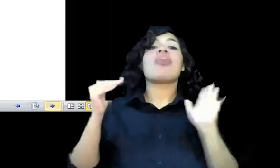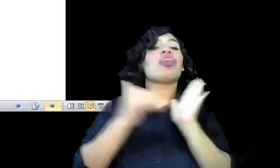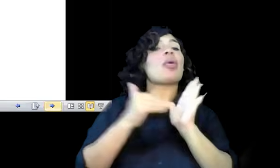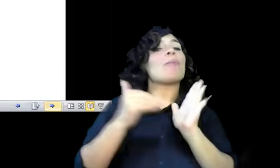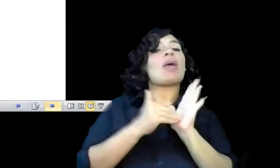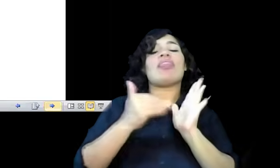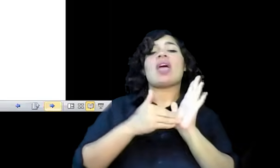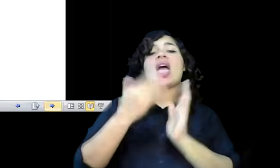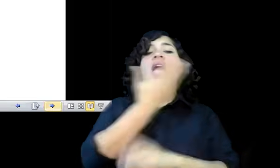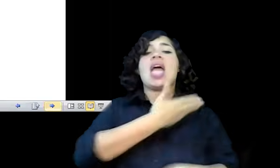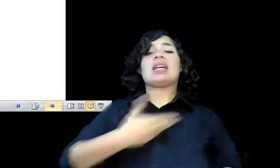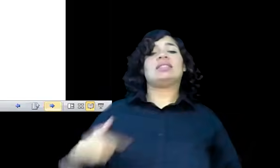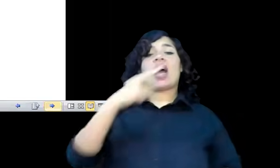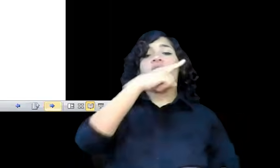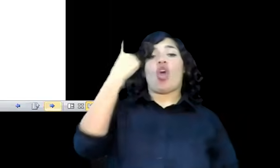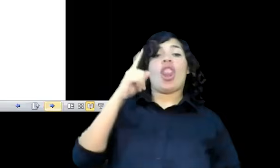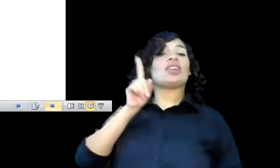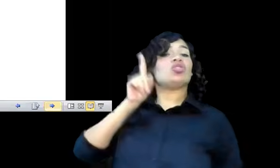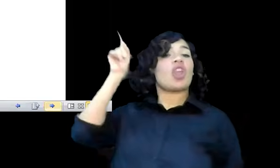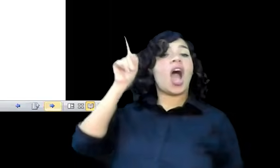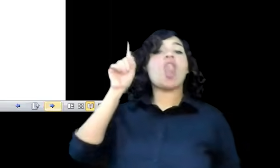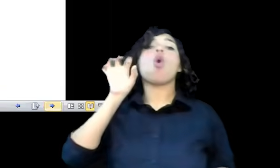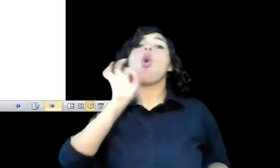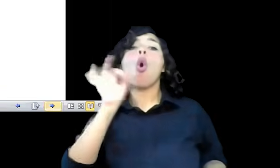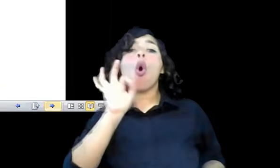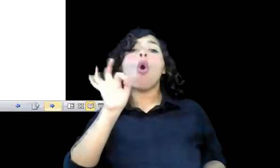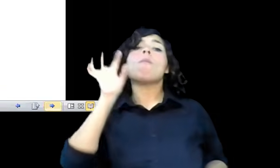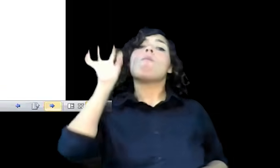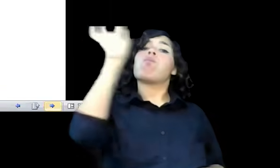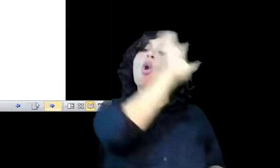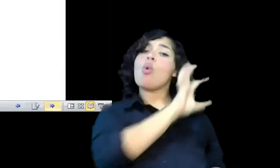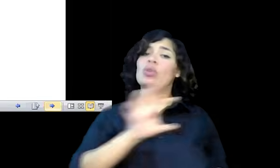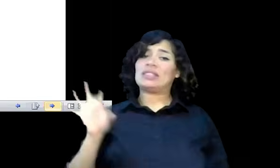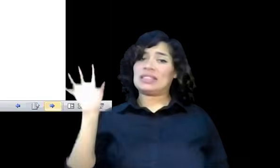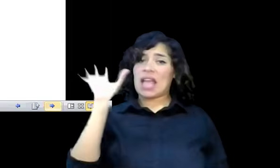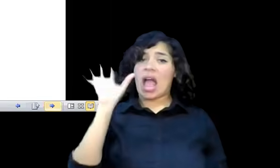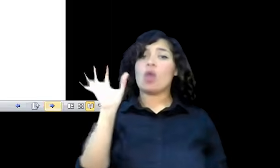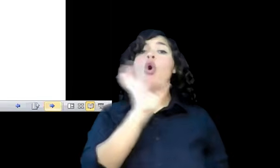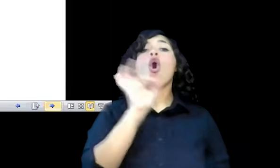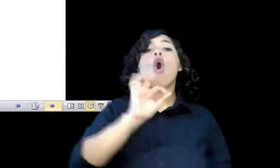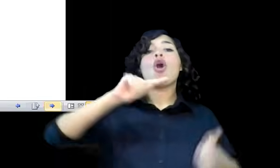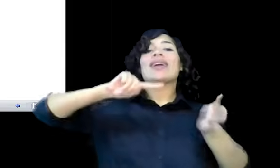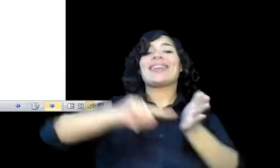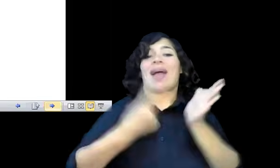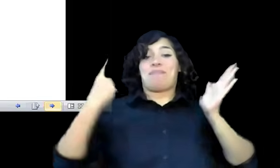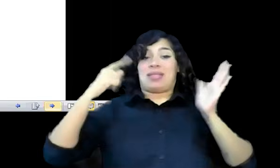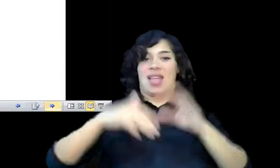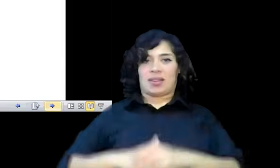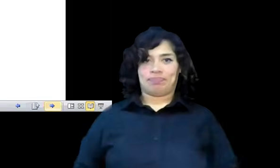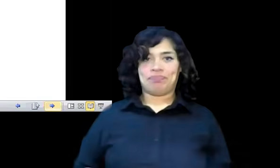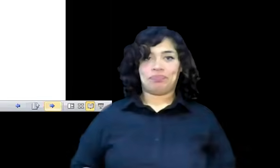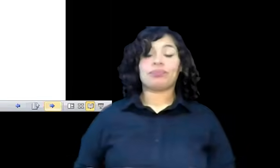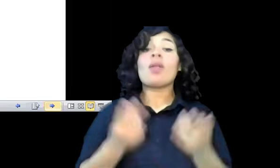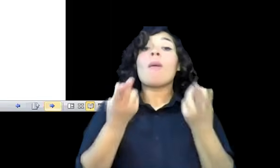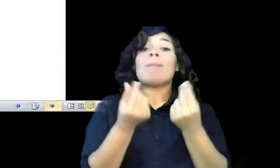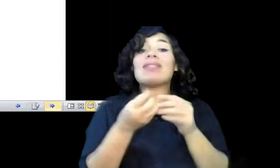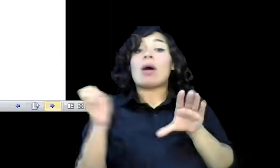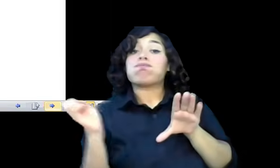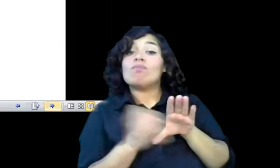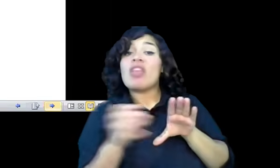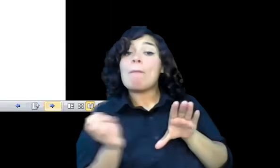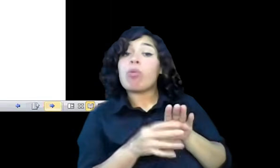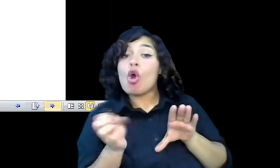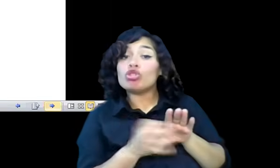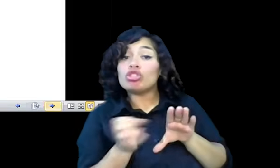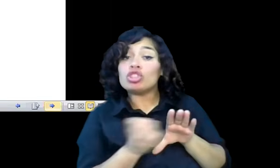nacional, provincial, los estados municipales o la Ciudad Autónoma de Buenos Aires. Los depósitos, sean en la moneda